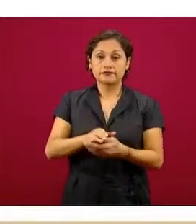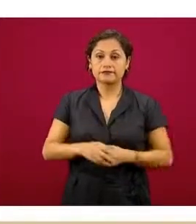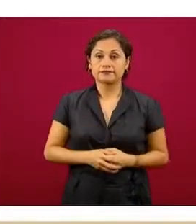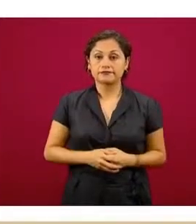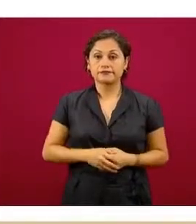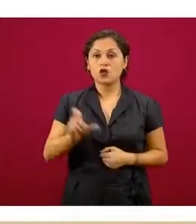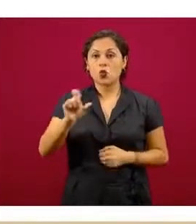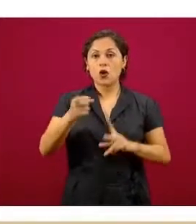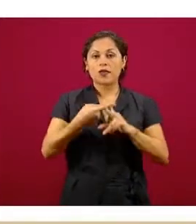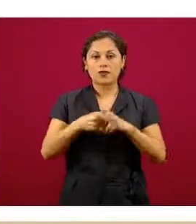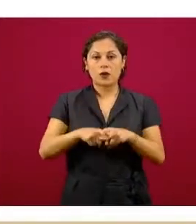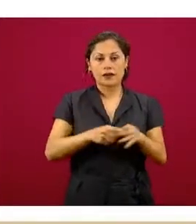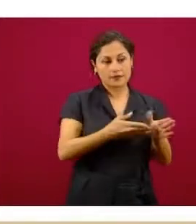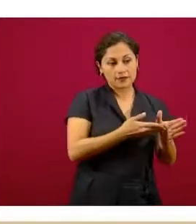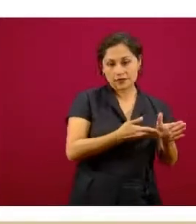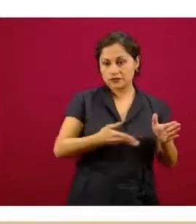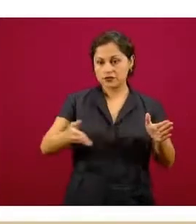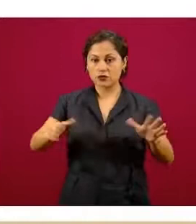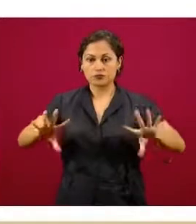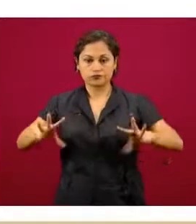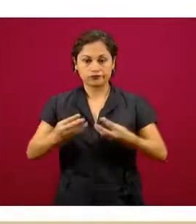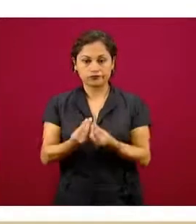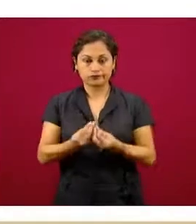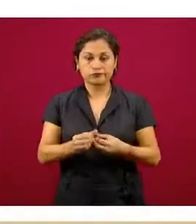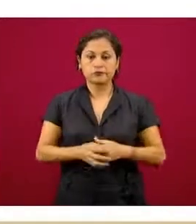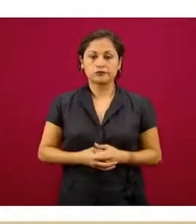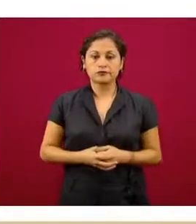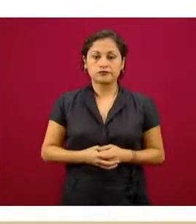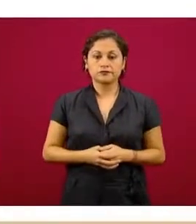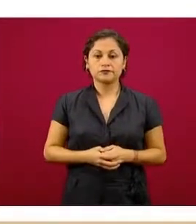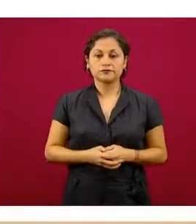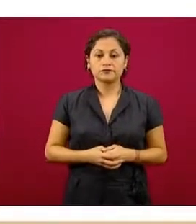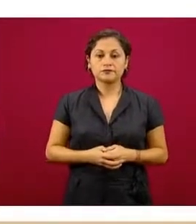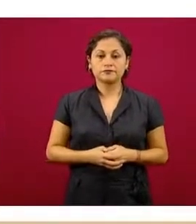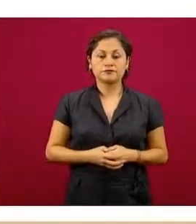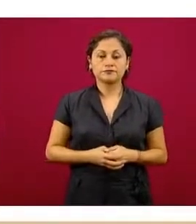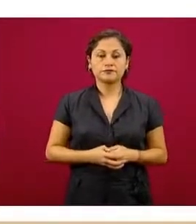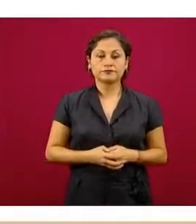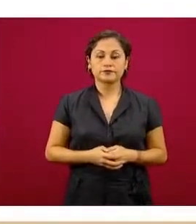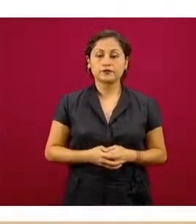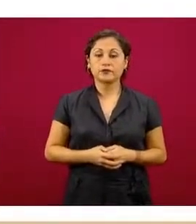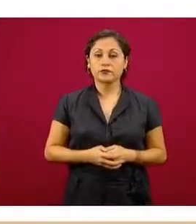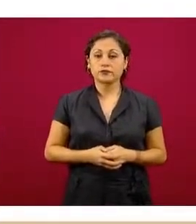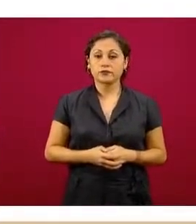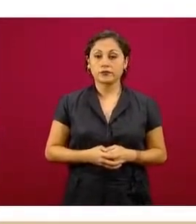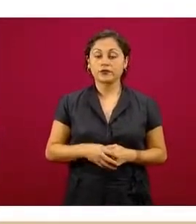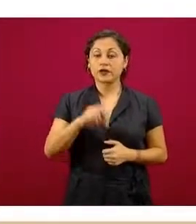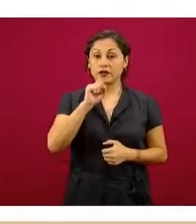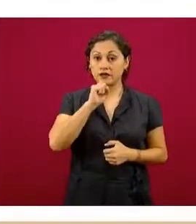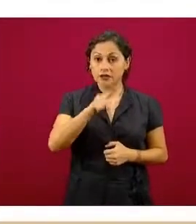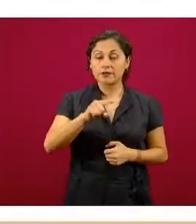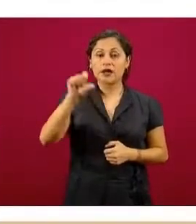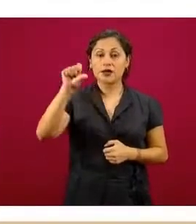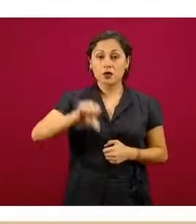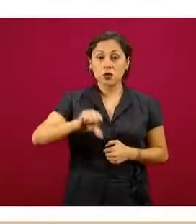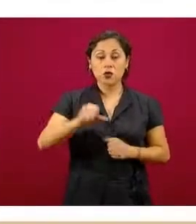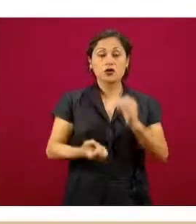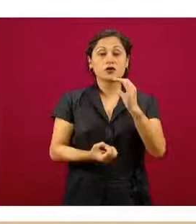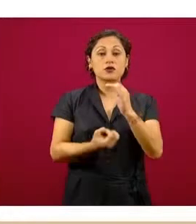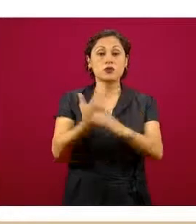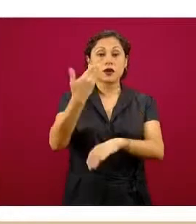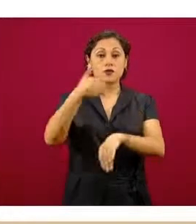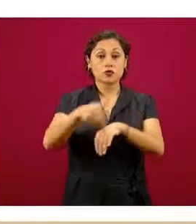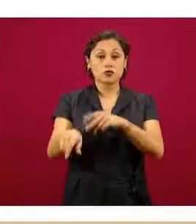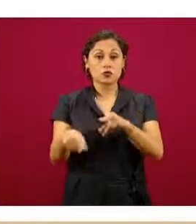inició la epidemia en México. Así también destacamos que el día de hoy se actualiza el número